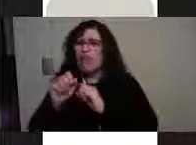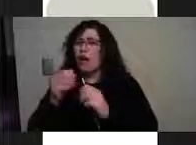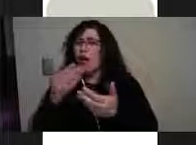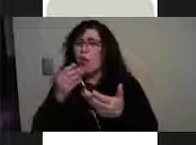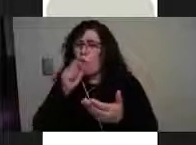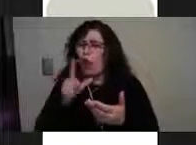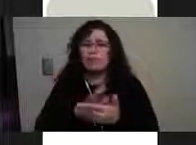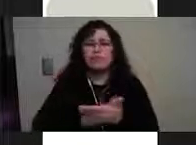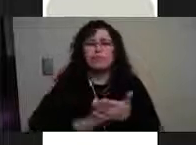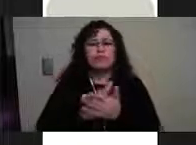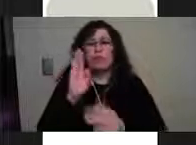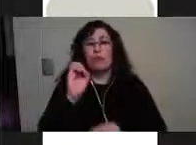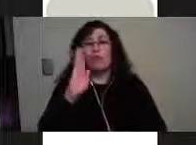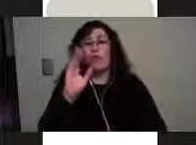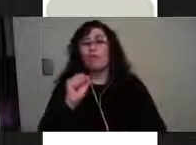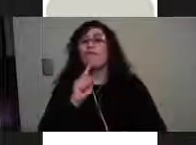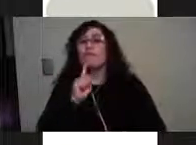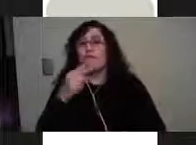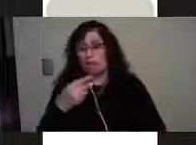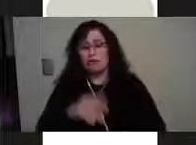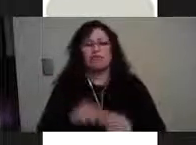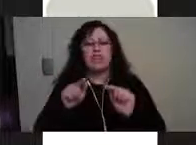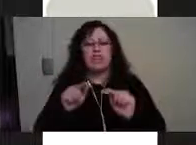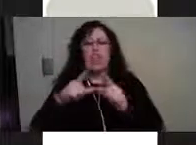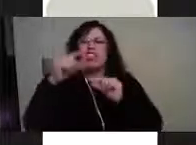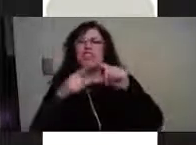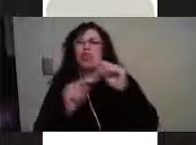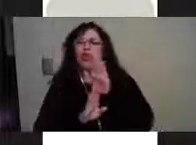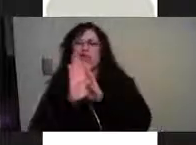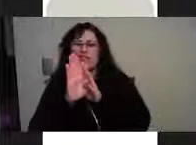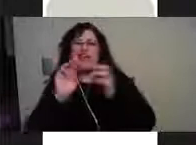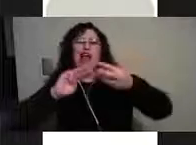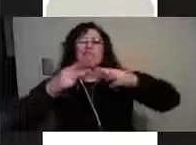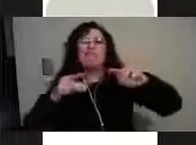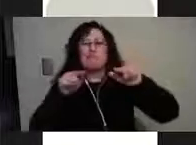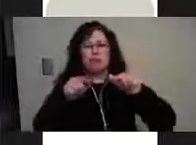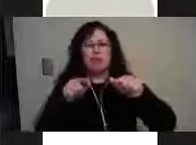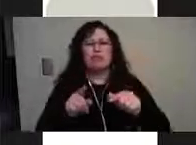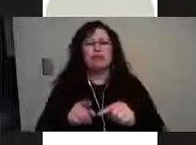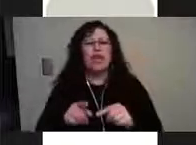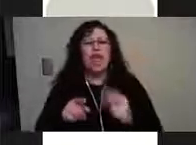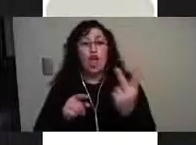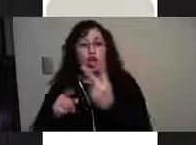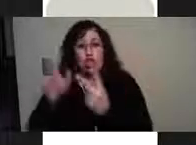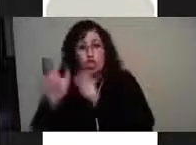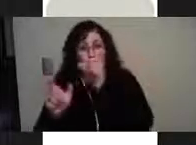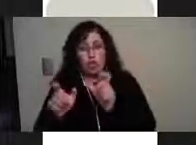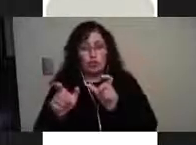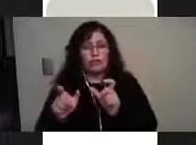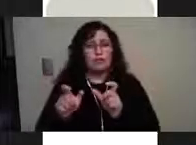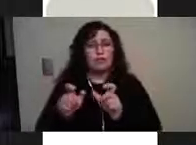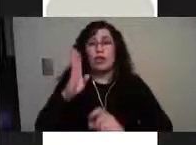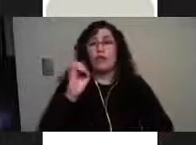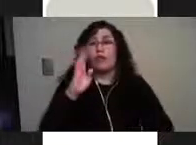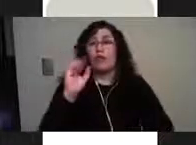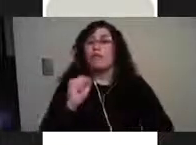método BOVAT, ¿cierto? Desde el enfoque de neurodesarrollo, ¿ya? Que fue desarrollado por dos neurofisiólogos, Berta y Karl Bobat,